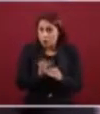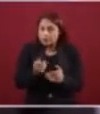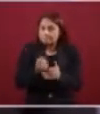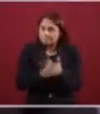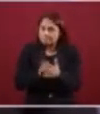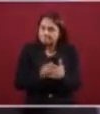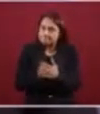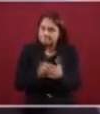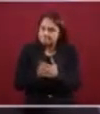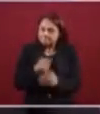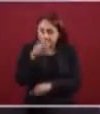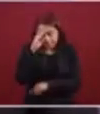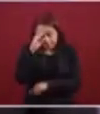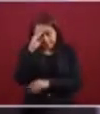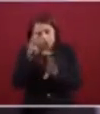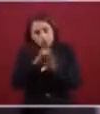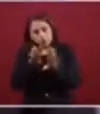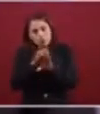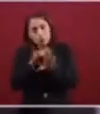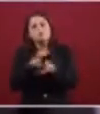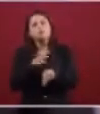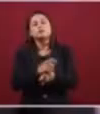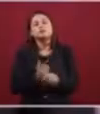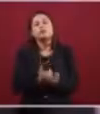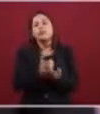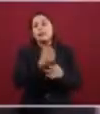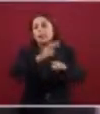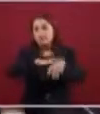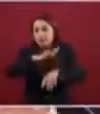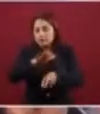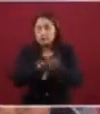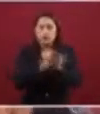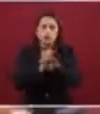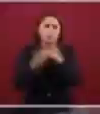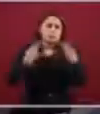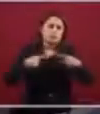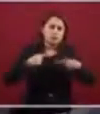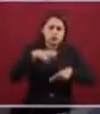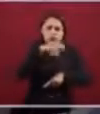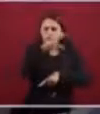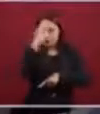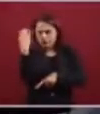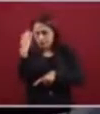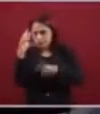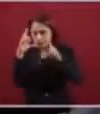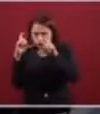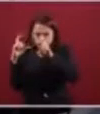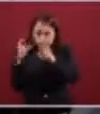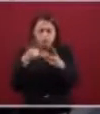sean dignos, que aumenten los salarios a los fotógrafos, a los reporteros,